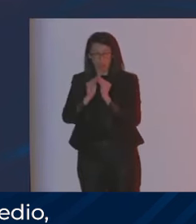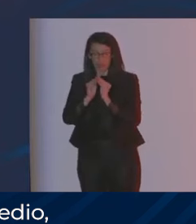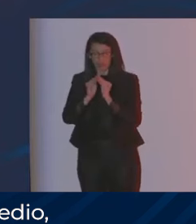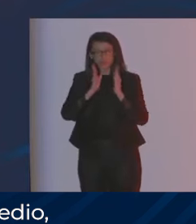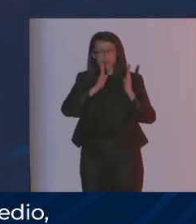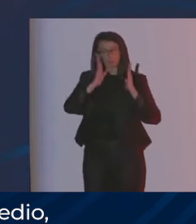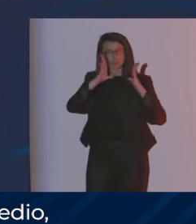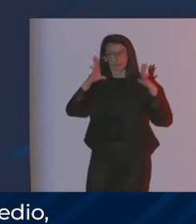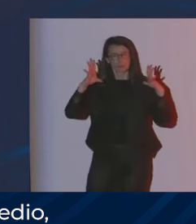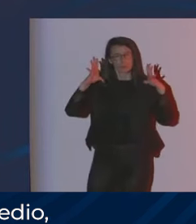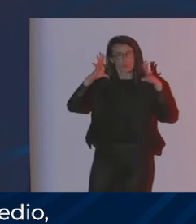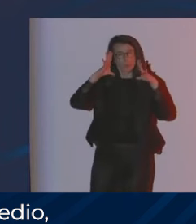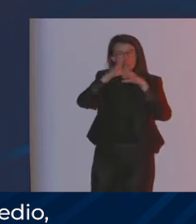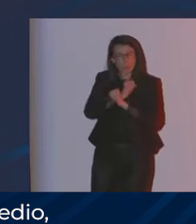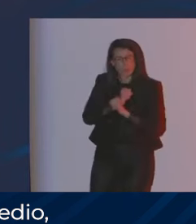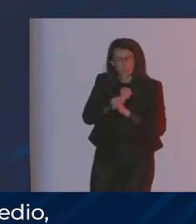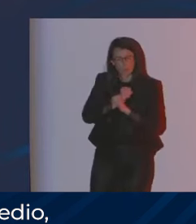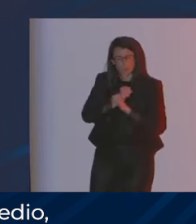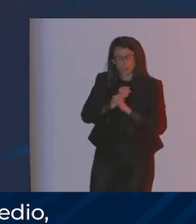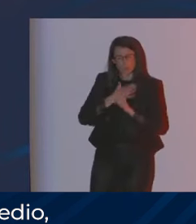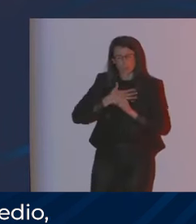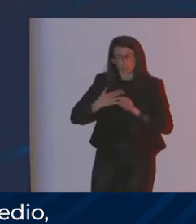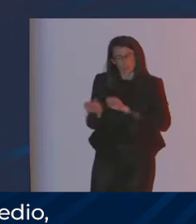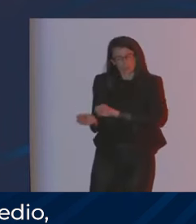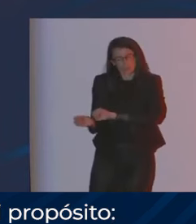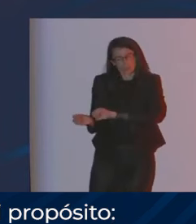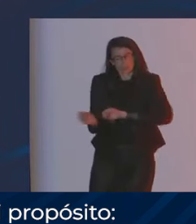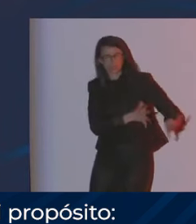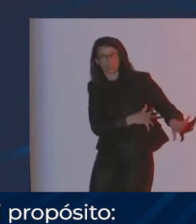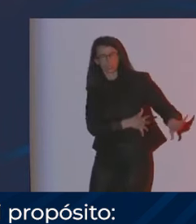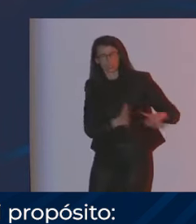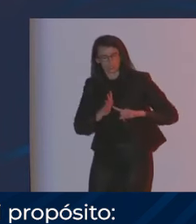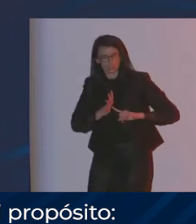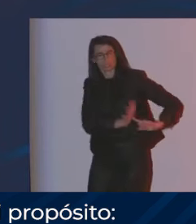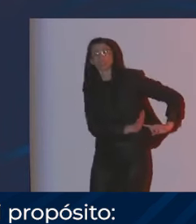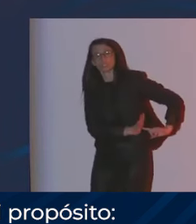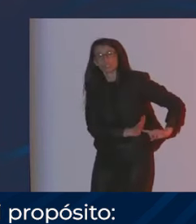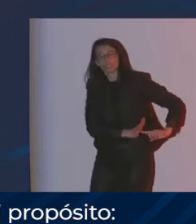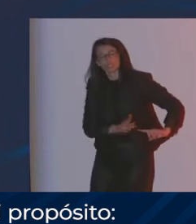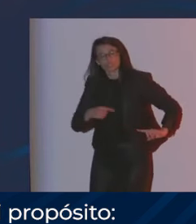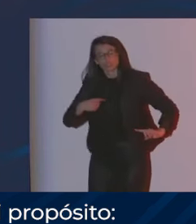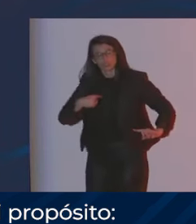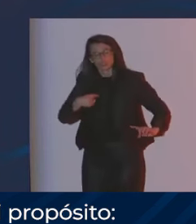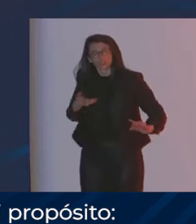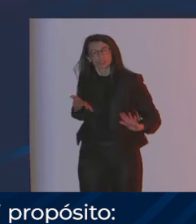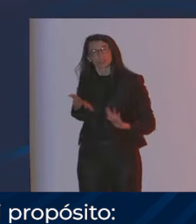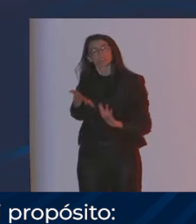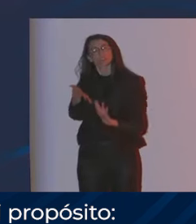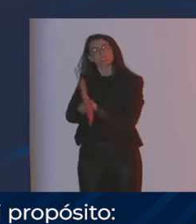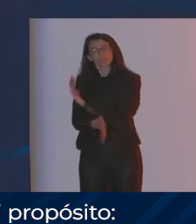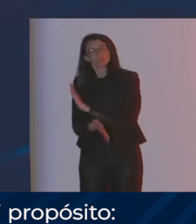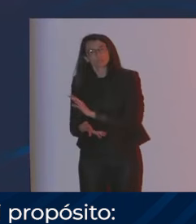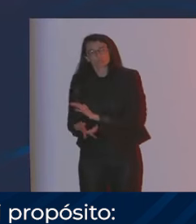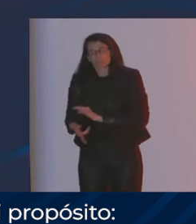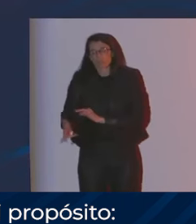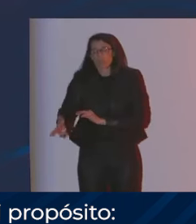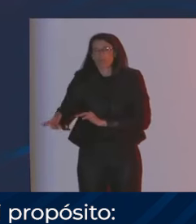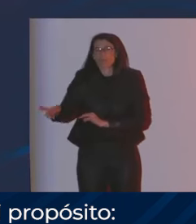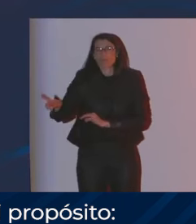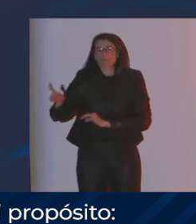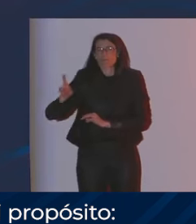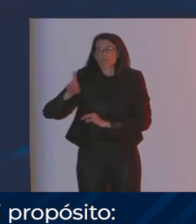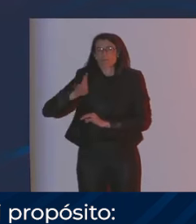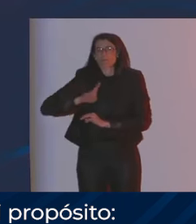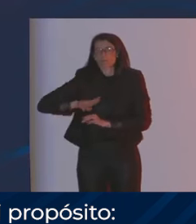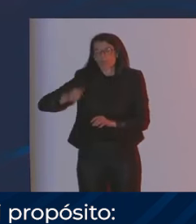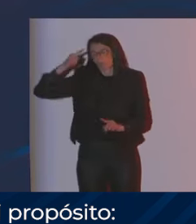oscuros que trataron de quitarme del medio. Pero siempre he conseguido sobreponerme y no olvidar